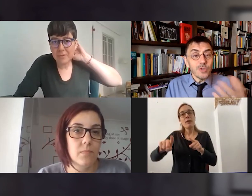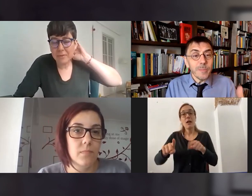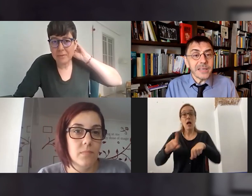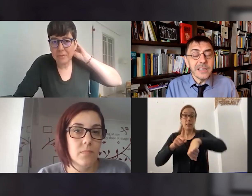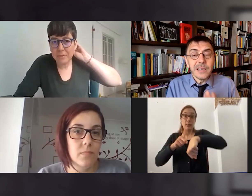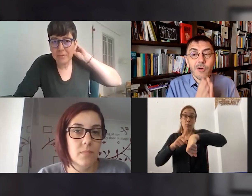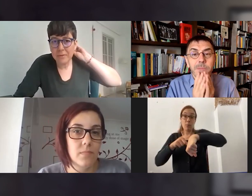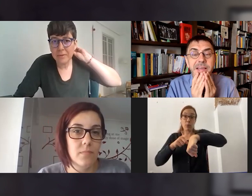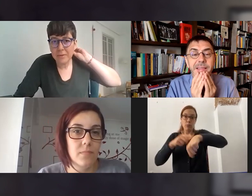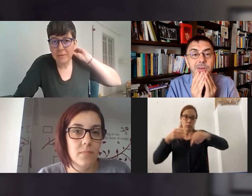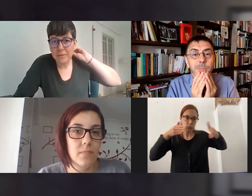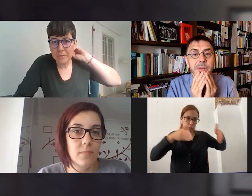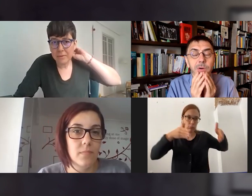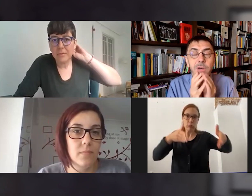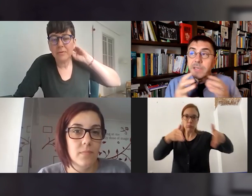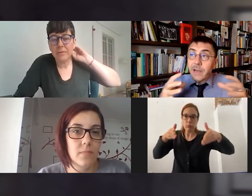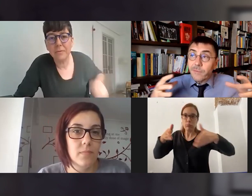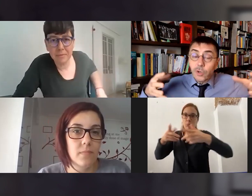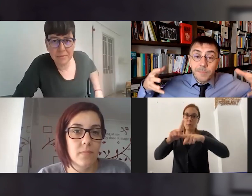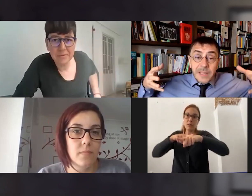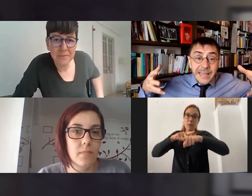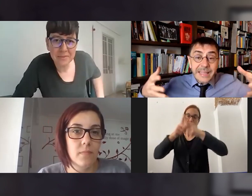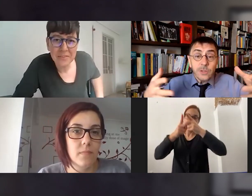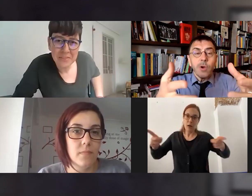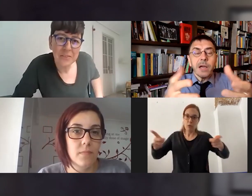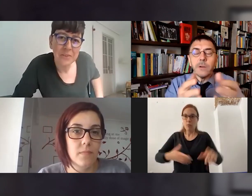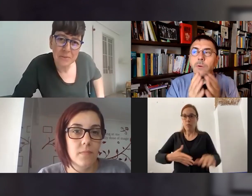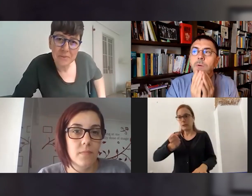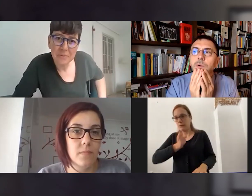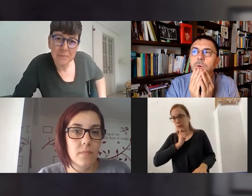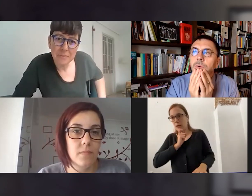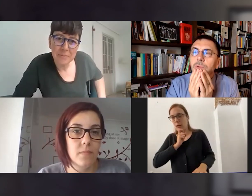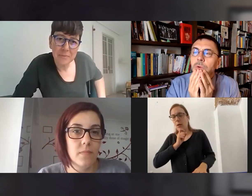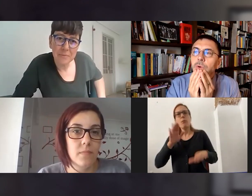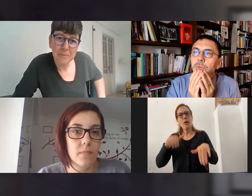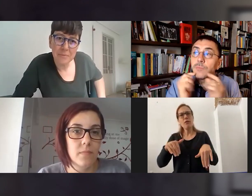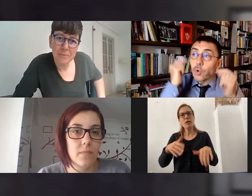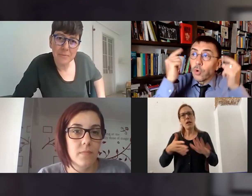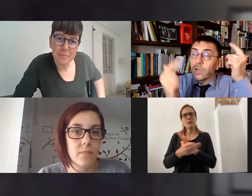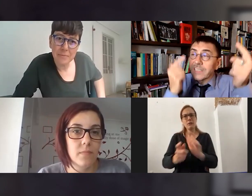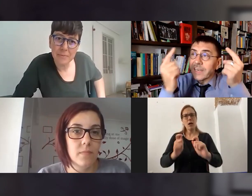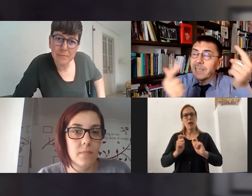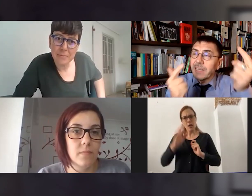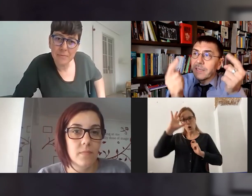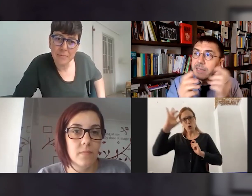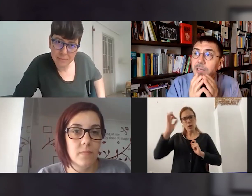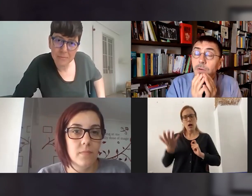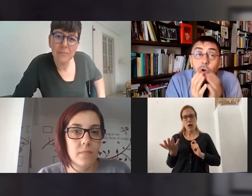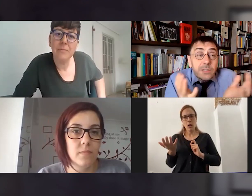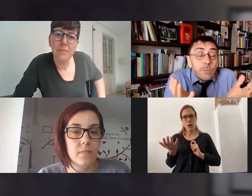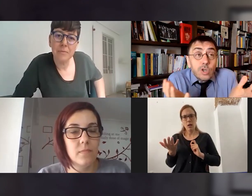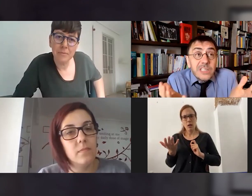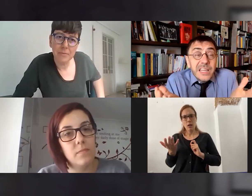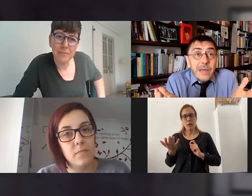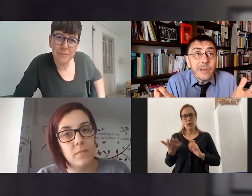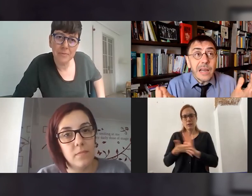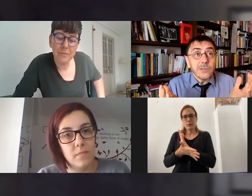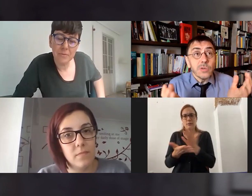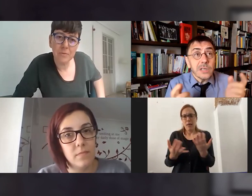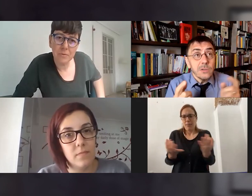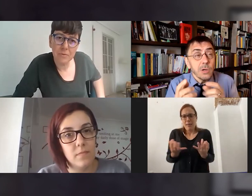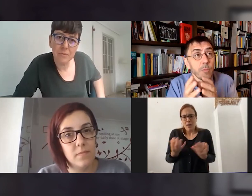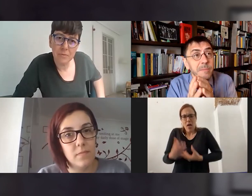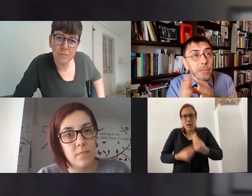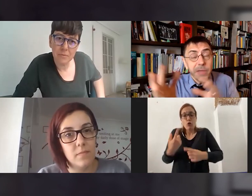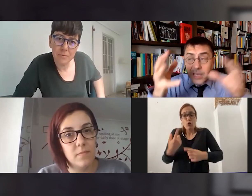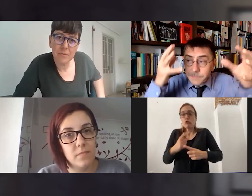es como mucho más complicada, ¿no? Pero en el fondo entronca, ¿no?, con lo que se tienen que, con lo que, como se tienen que hacer las